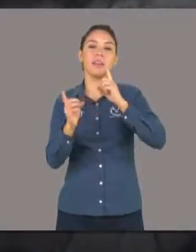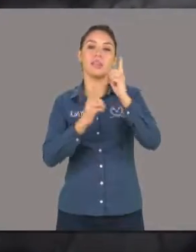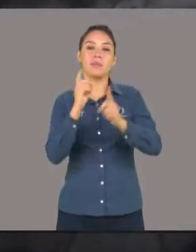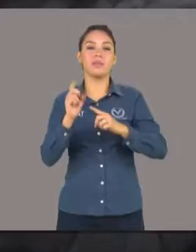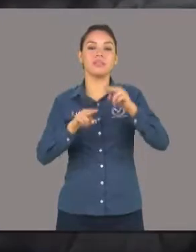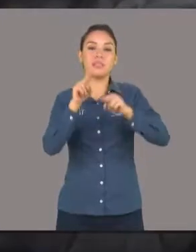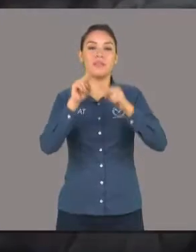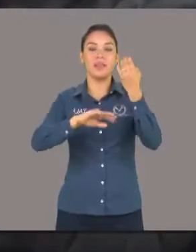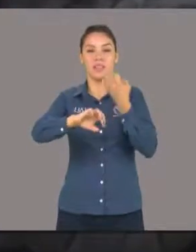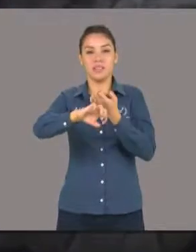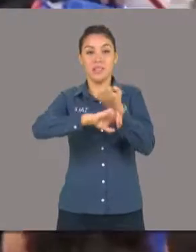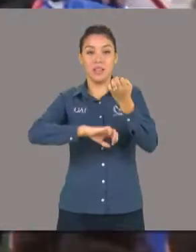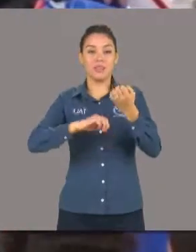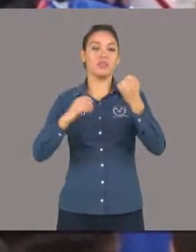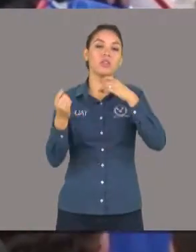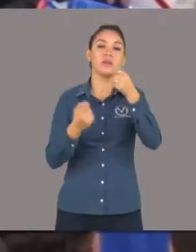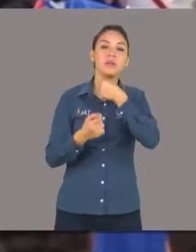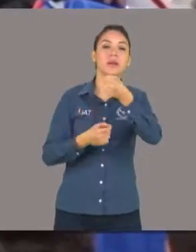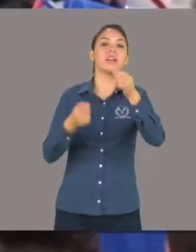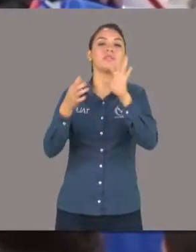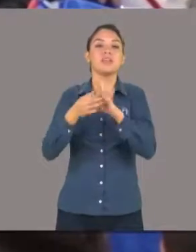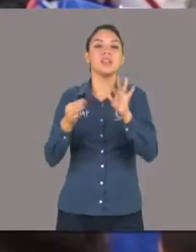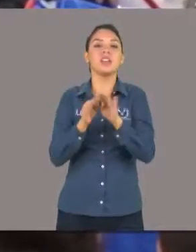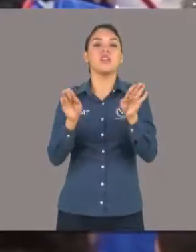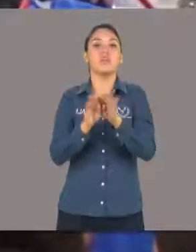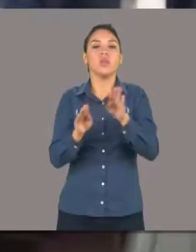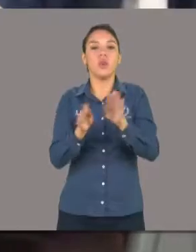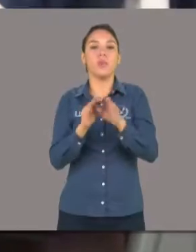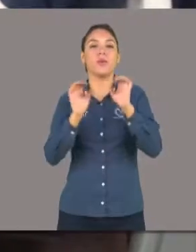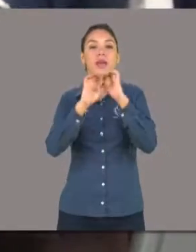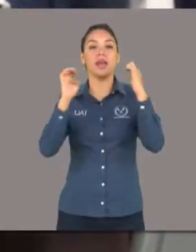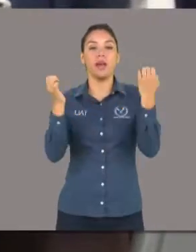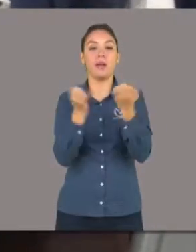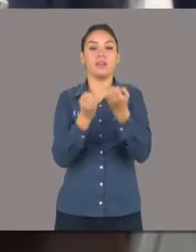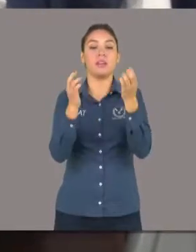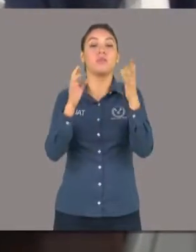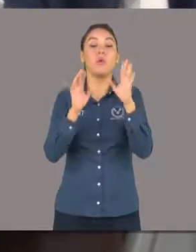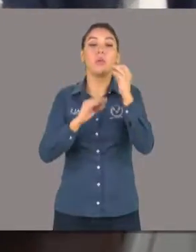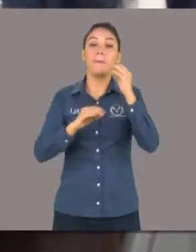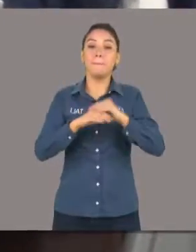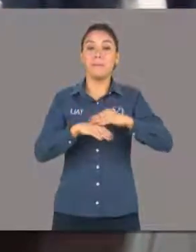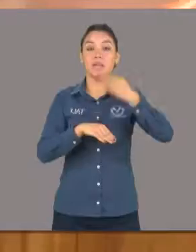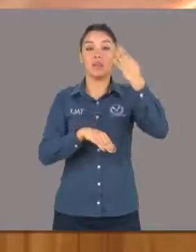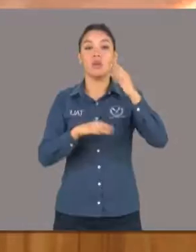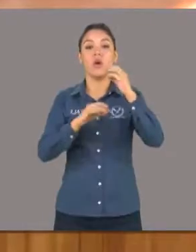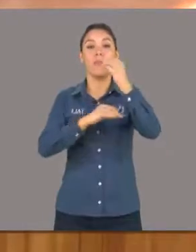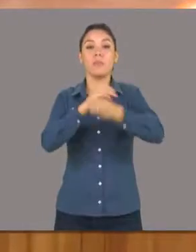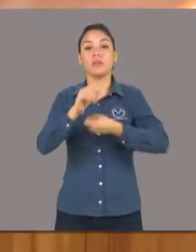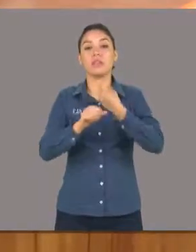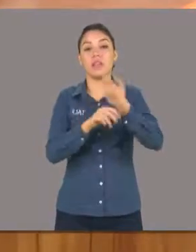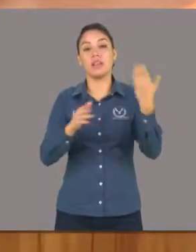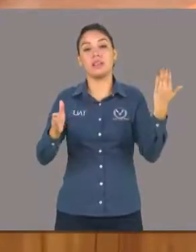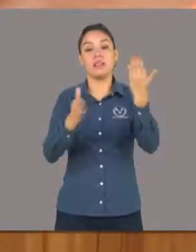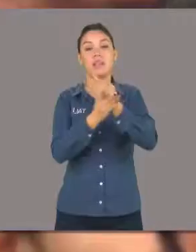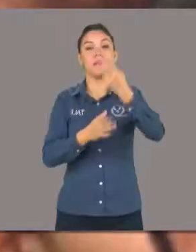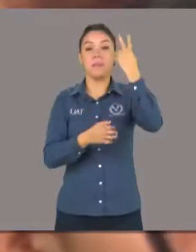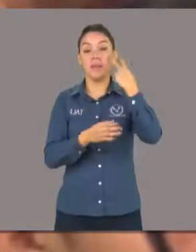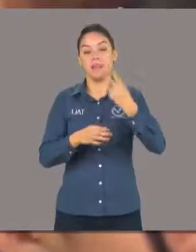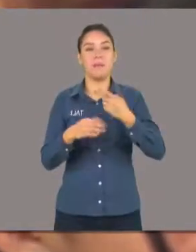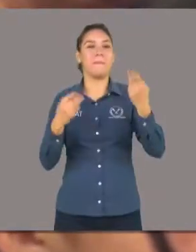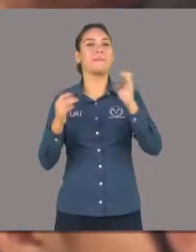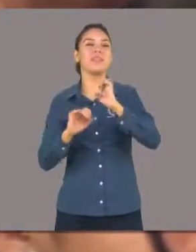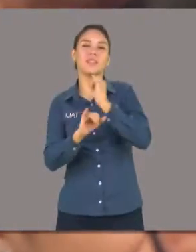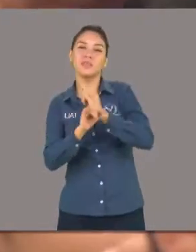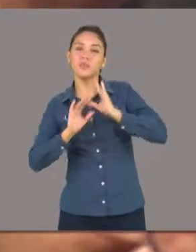nivel estatal, universitarios y asociaciones participantes hablaron de la organización de este evento, el cual representa una gran oportunidad para quienes asisten al mismo.